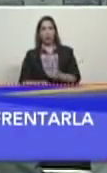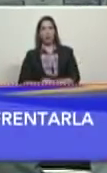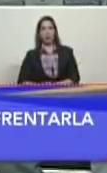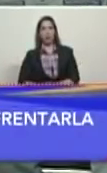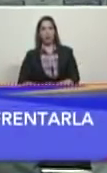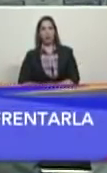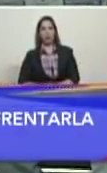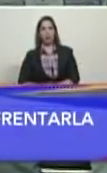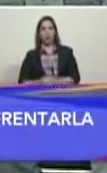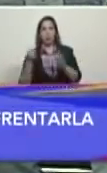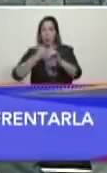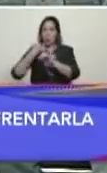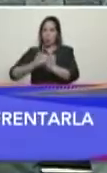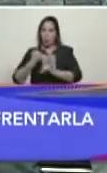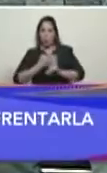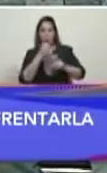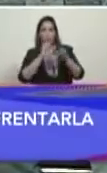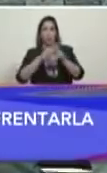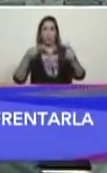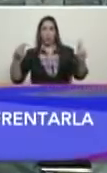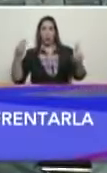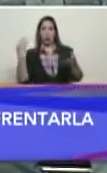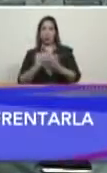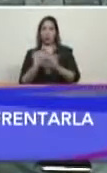de un combate por la paz.